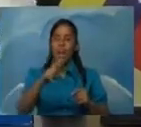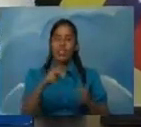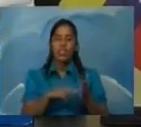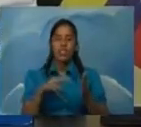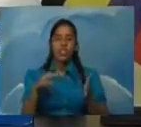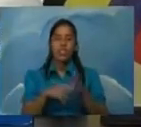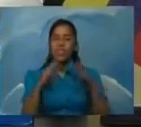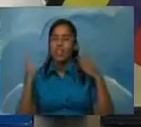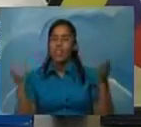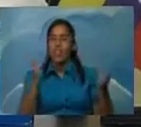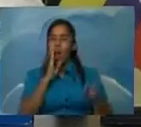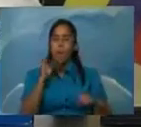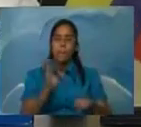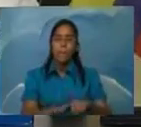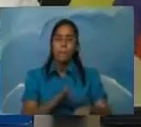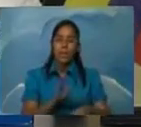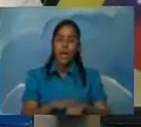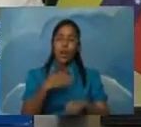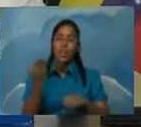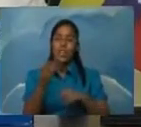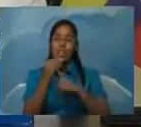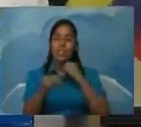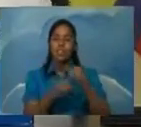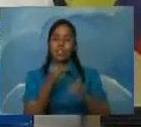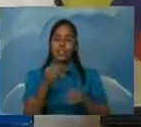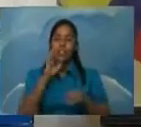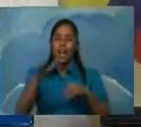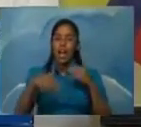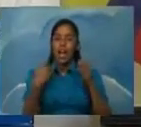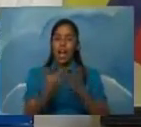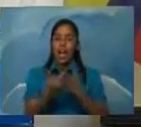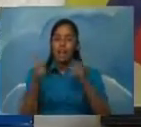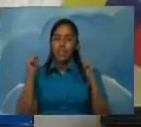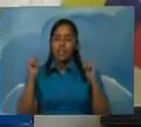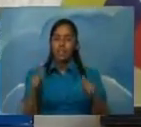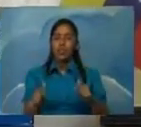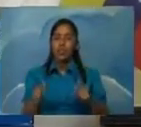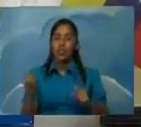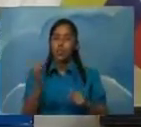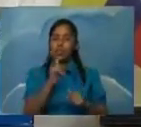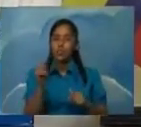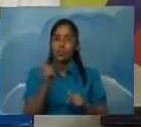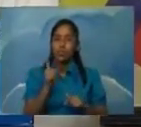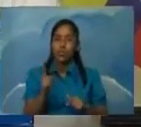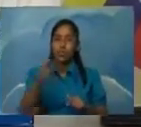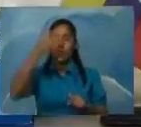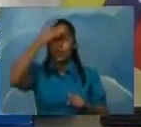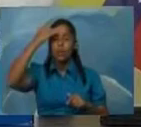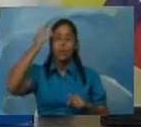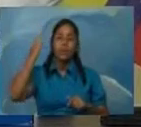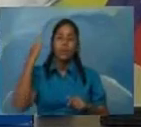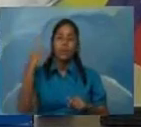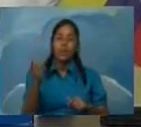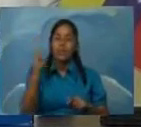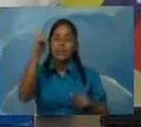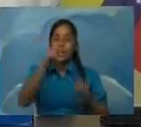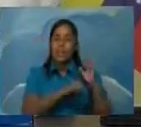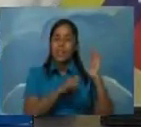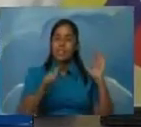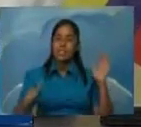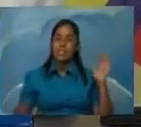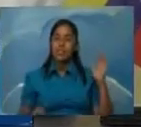ese gran pecado que yo cometí, hasta el día de hoy no me he olvidado que el Señor